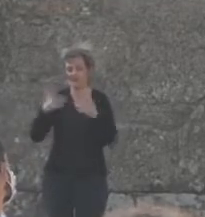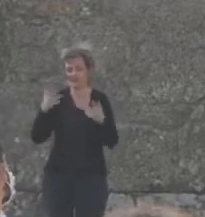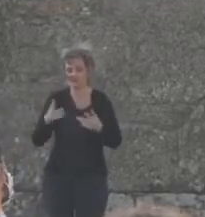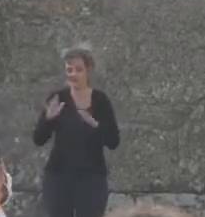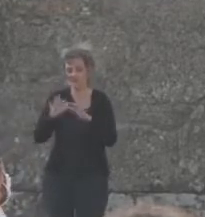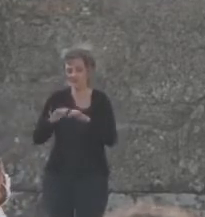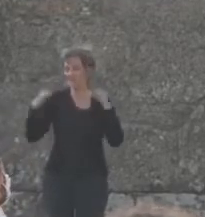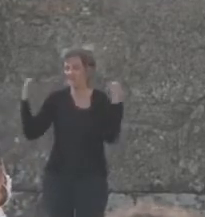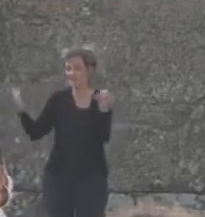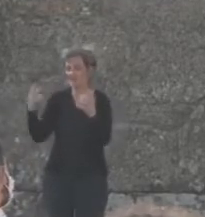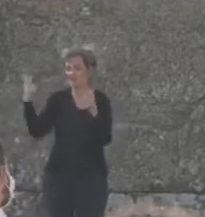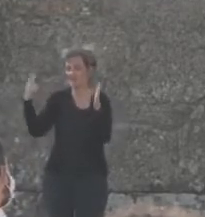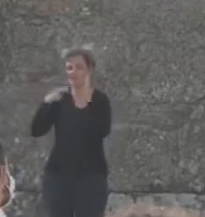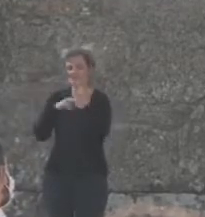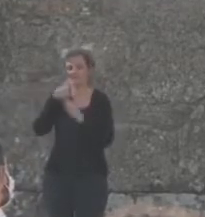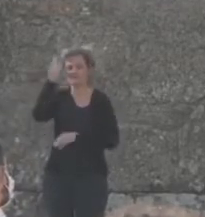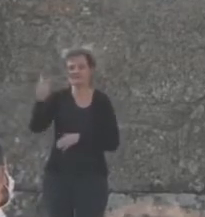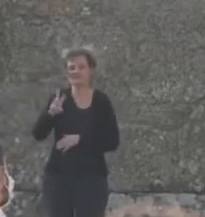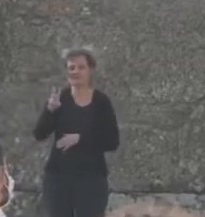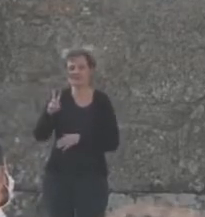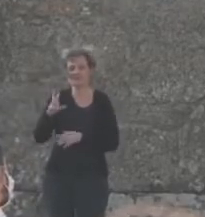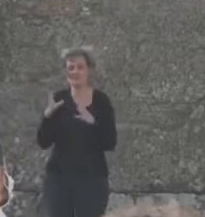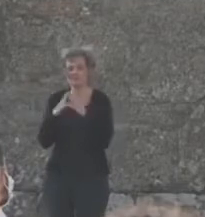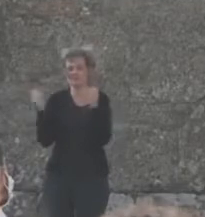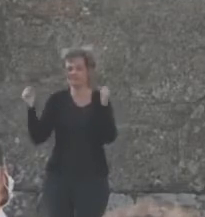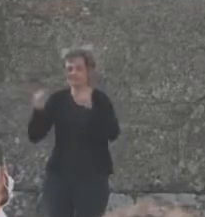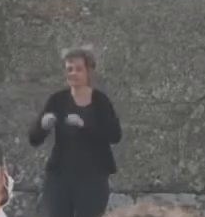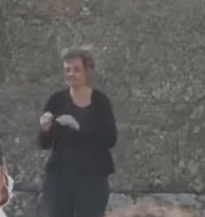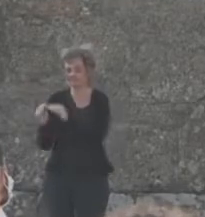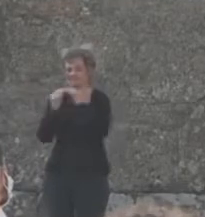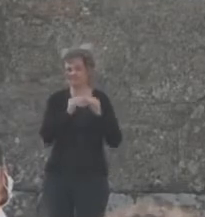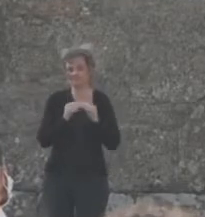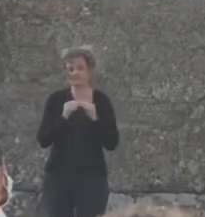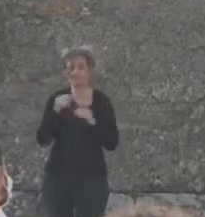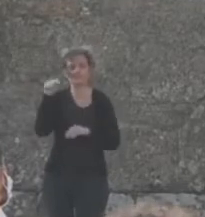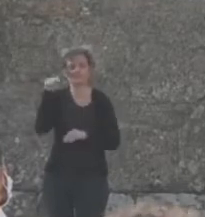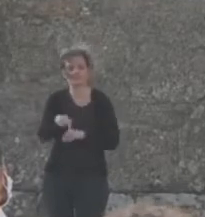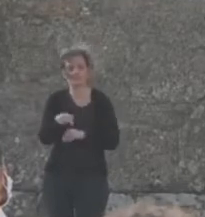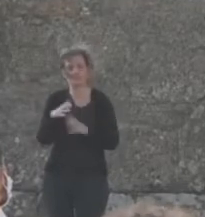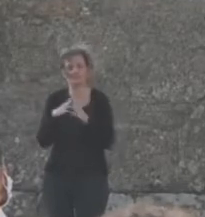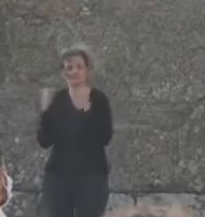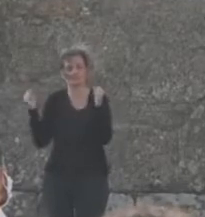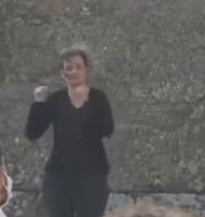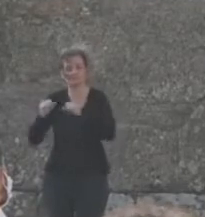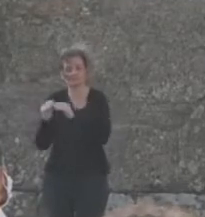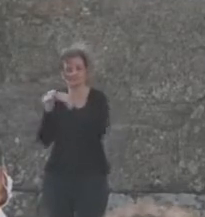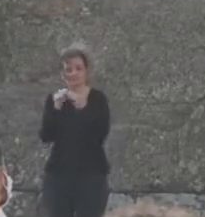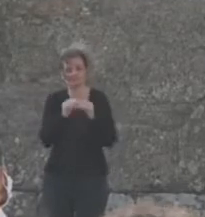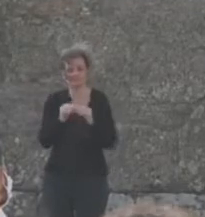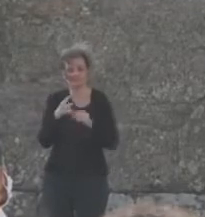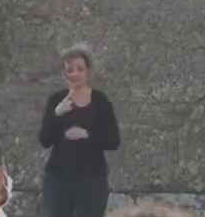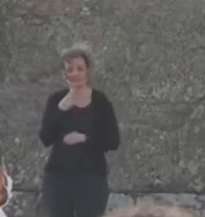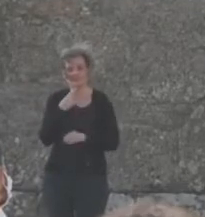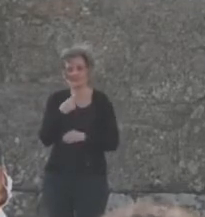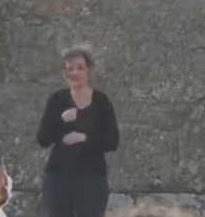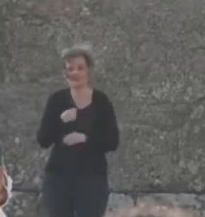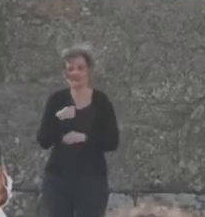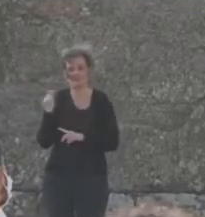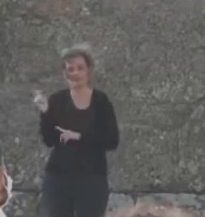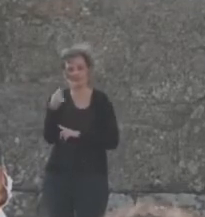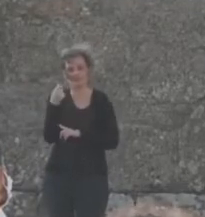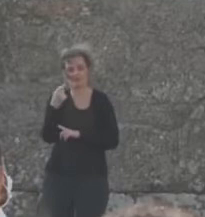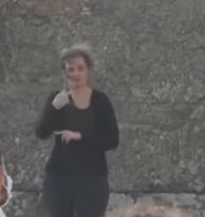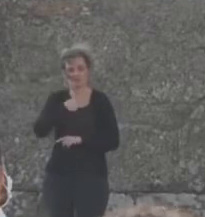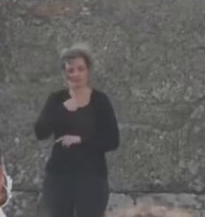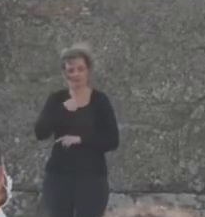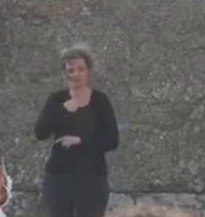da corporación no 2003 por unanimidade, esa unanimidade dixernos que a tiñamos que conseguir